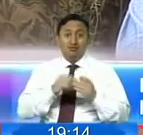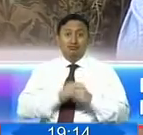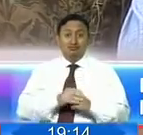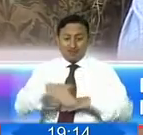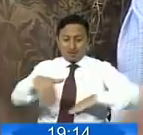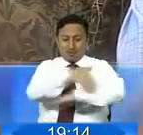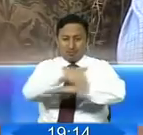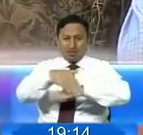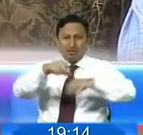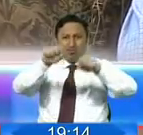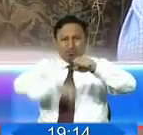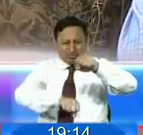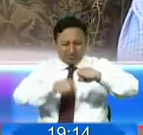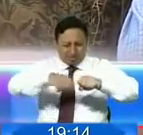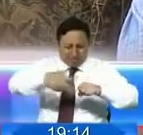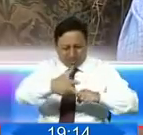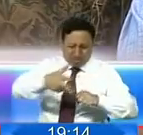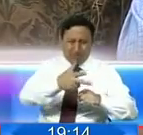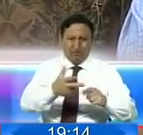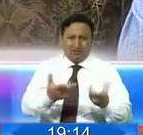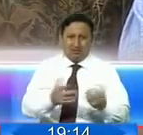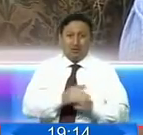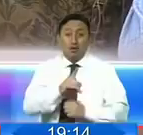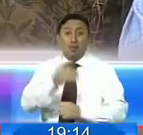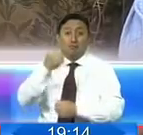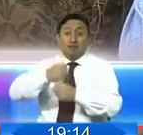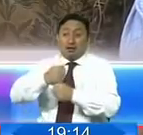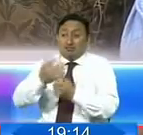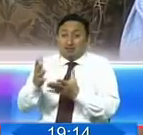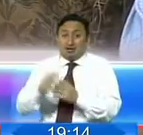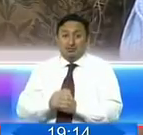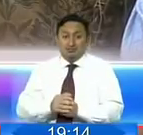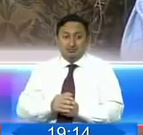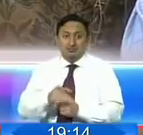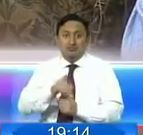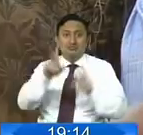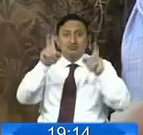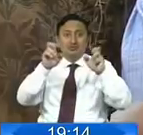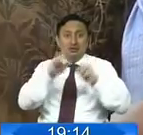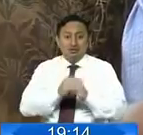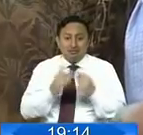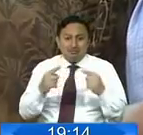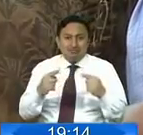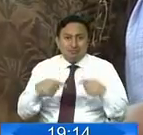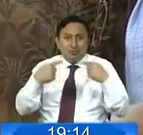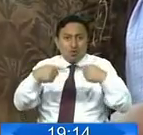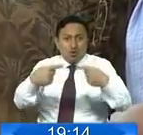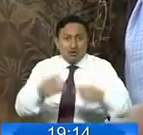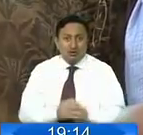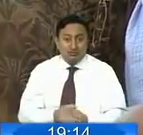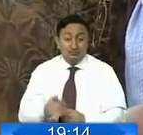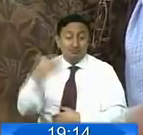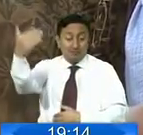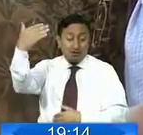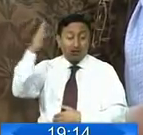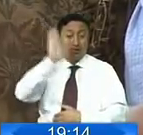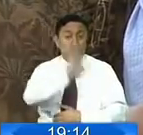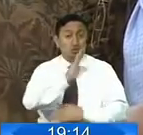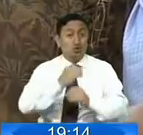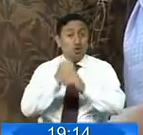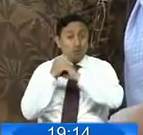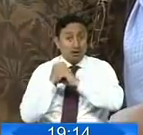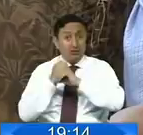vías los problemas de empleo en la ciudad todos son temas de todos los días y el alcalde tiene ahí obviamente